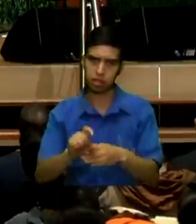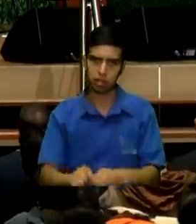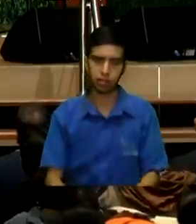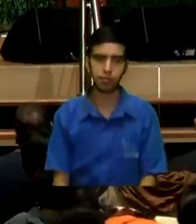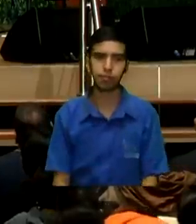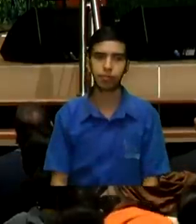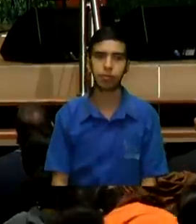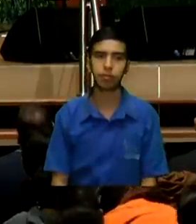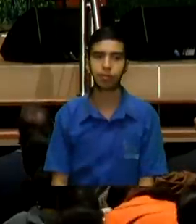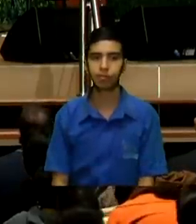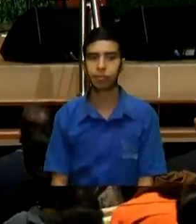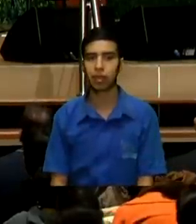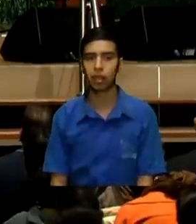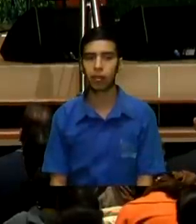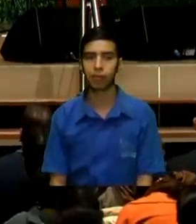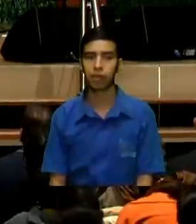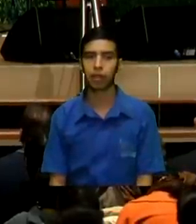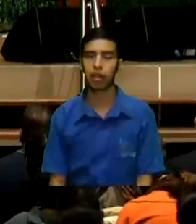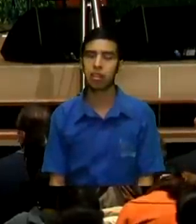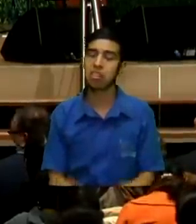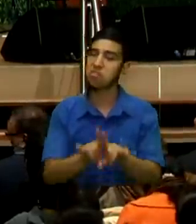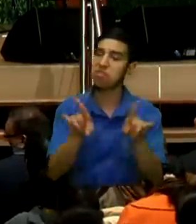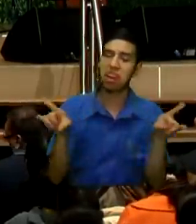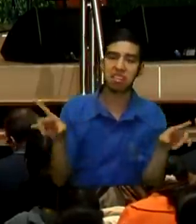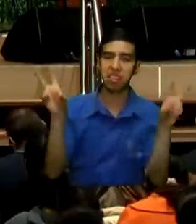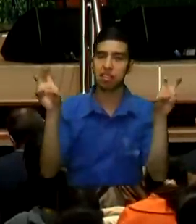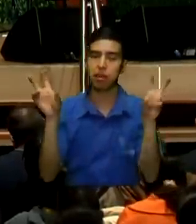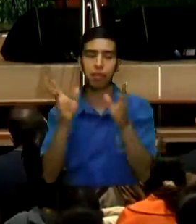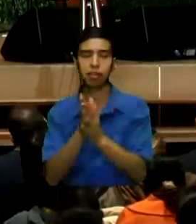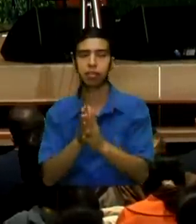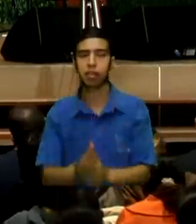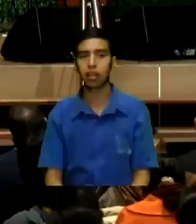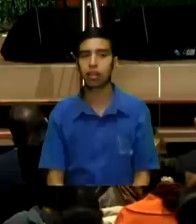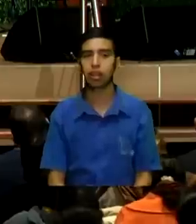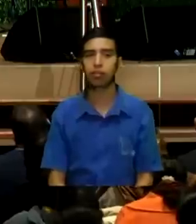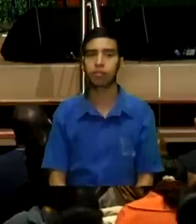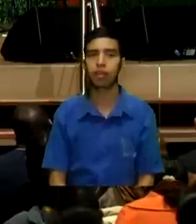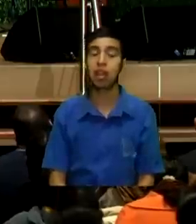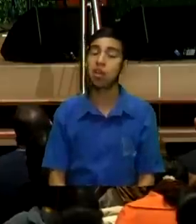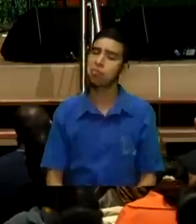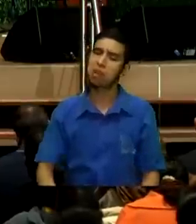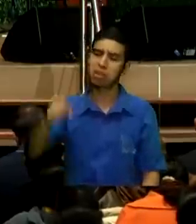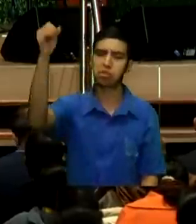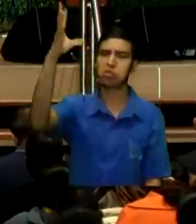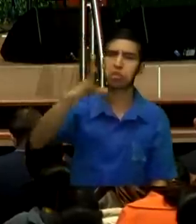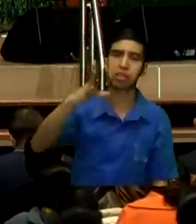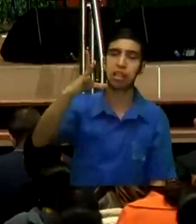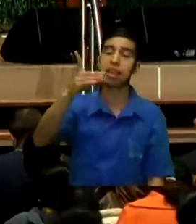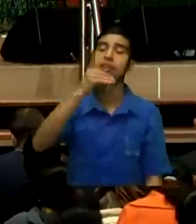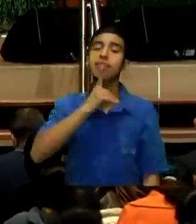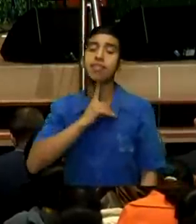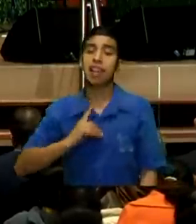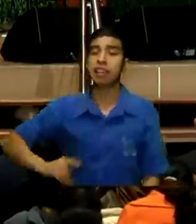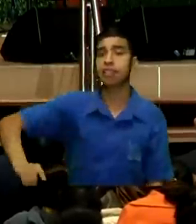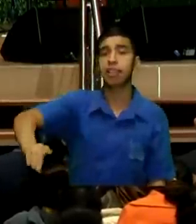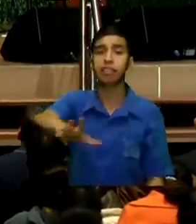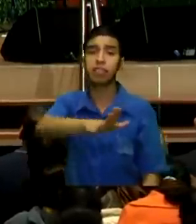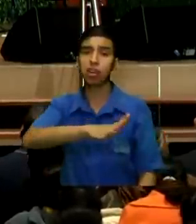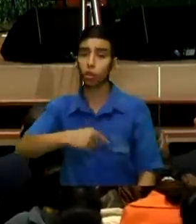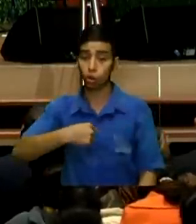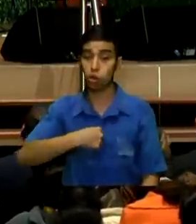del desierto ni de las bendiciones del abismo, aunque me dan ganas. Pero quisiera